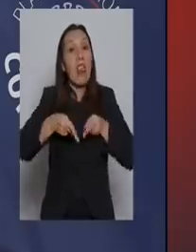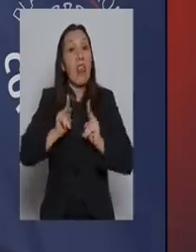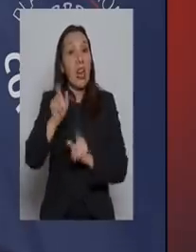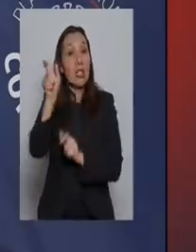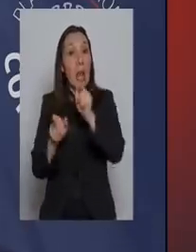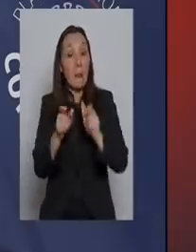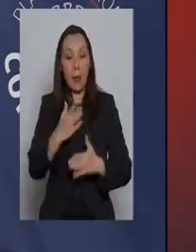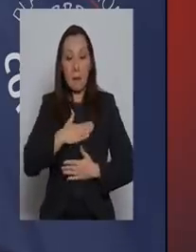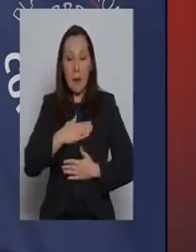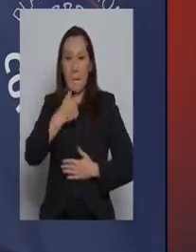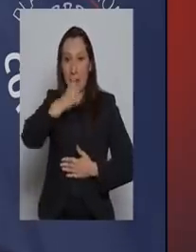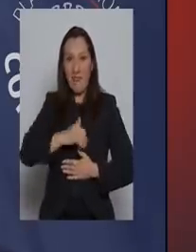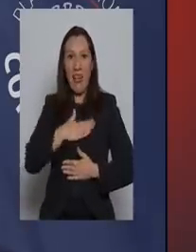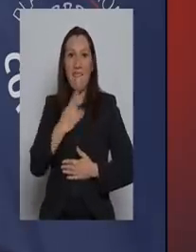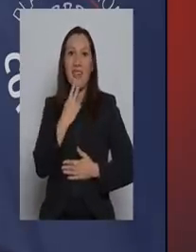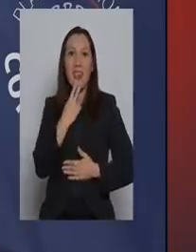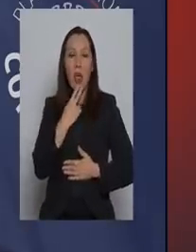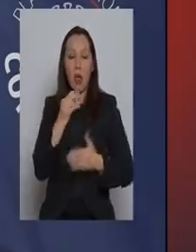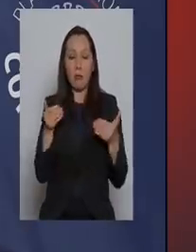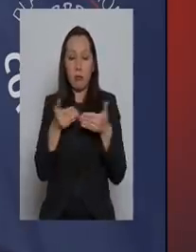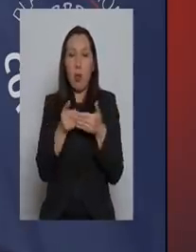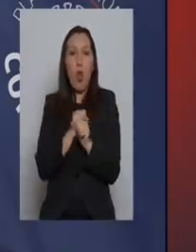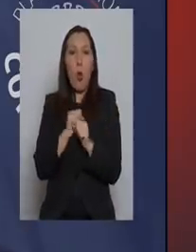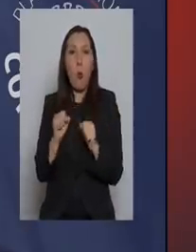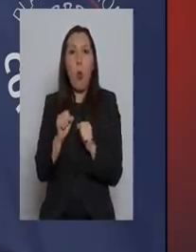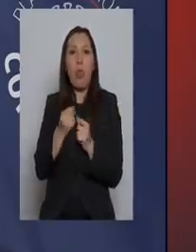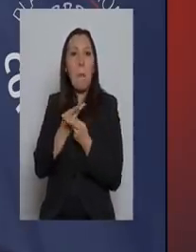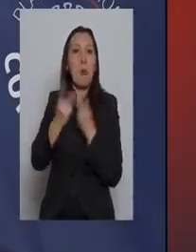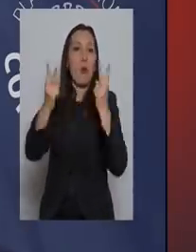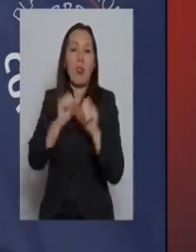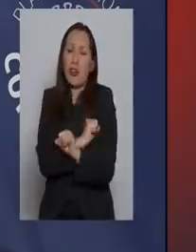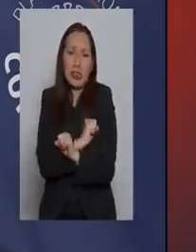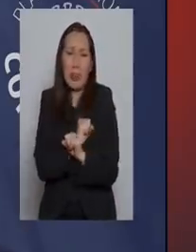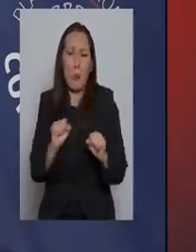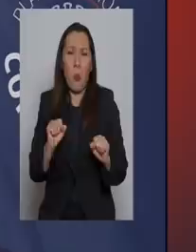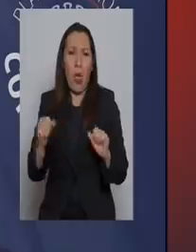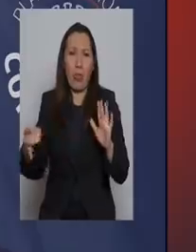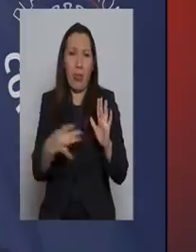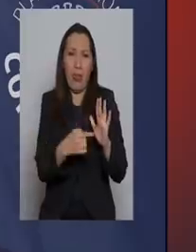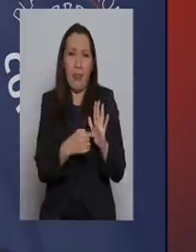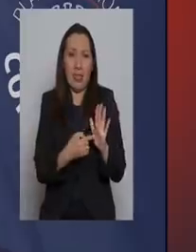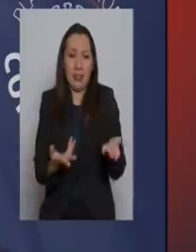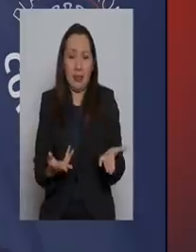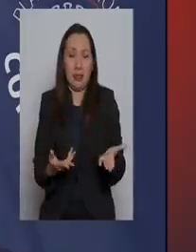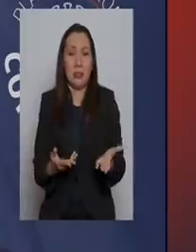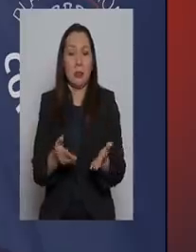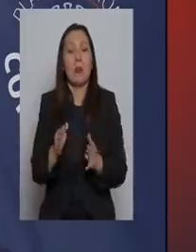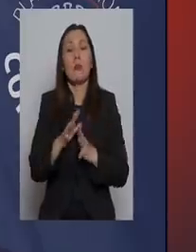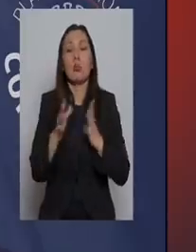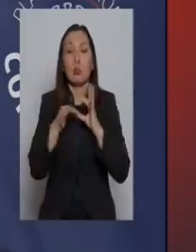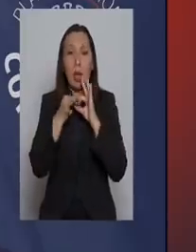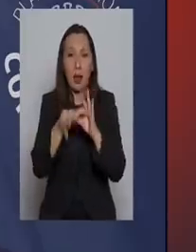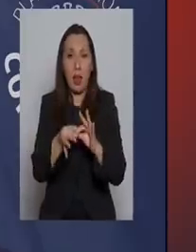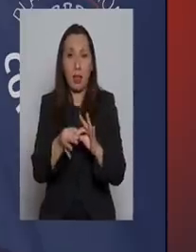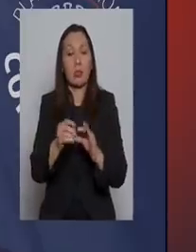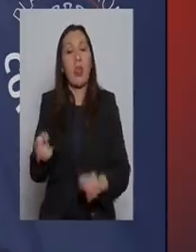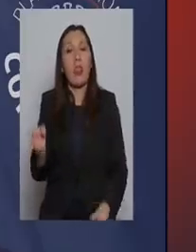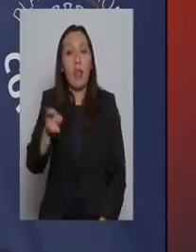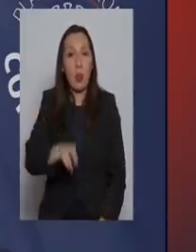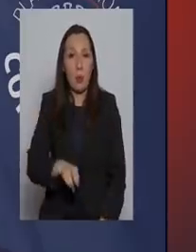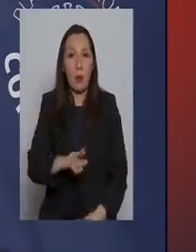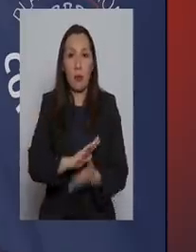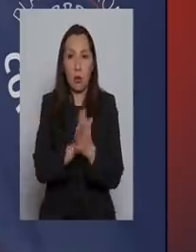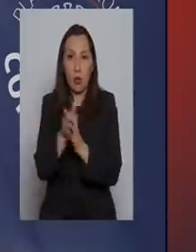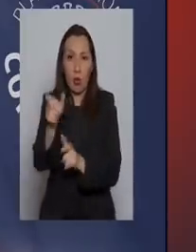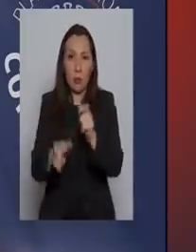de las personas a su privacidad es inalienable y no se puede vulnerar. Muchas gracias por todo y muchas gracias de nuevo